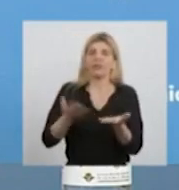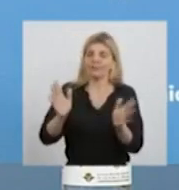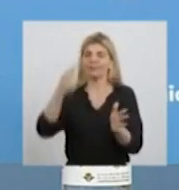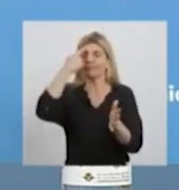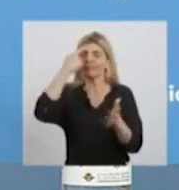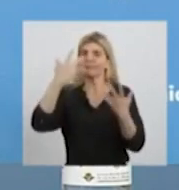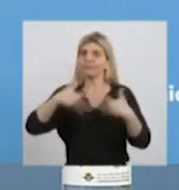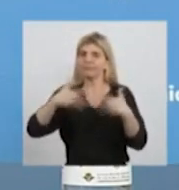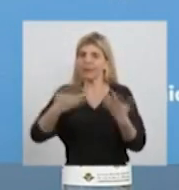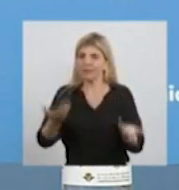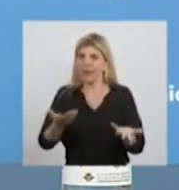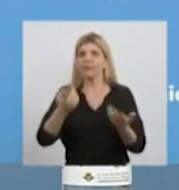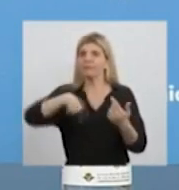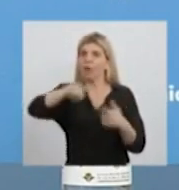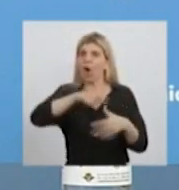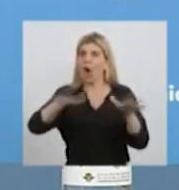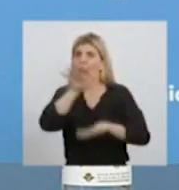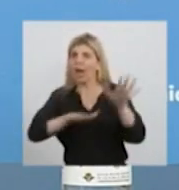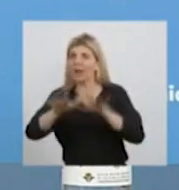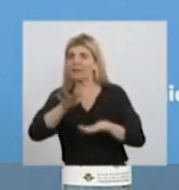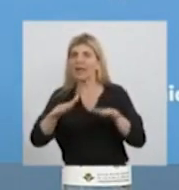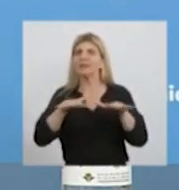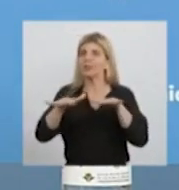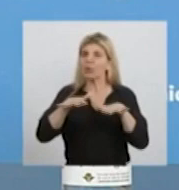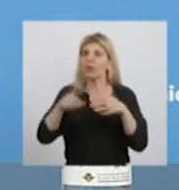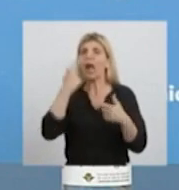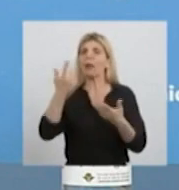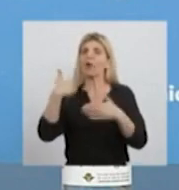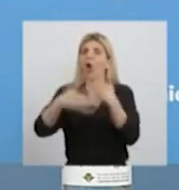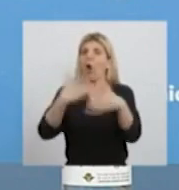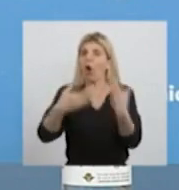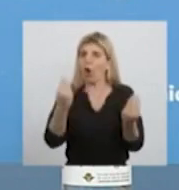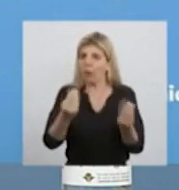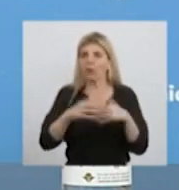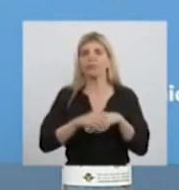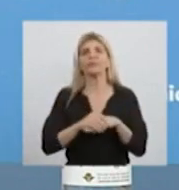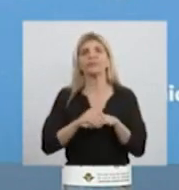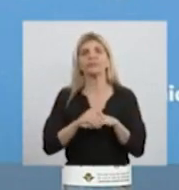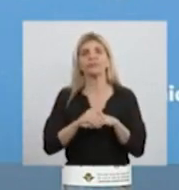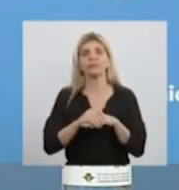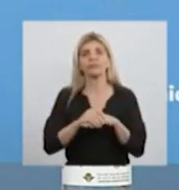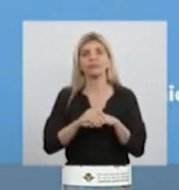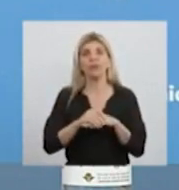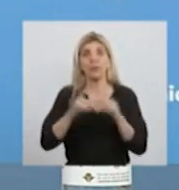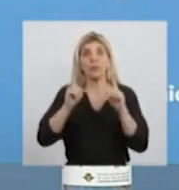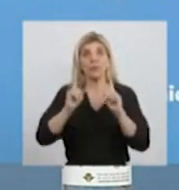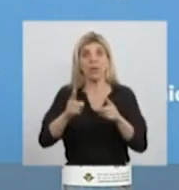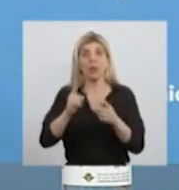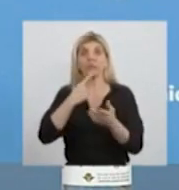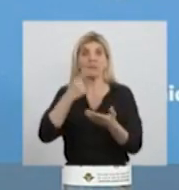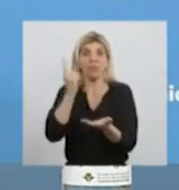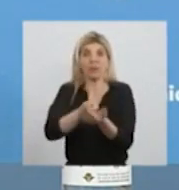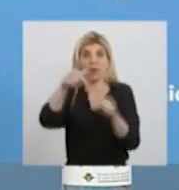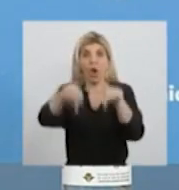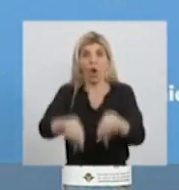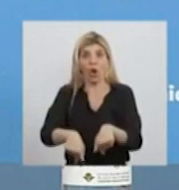Argentina con el Fondo Monetario Internacional. Este monstruo bifronte que es el gobierno argentino, en el